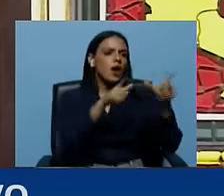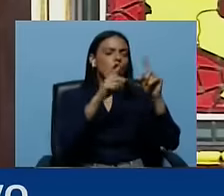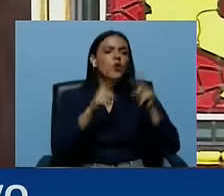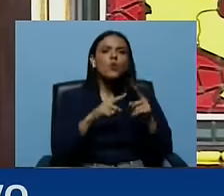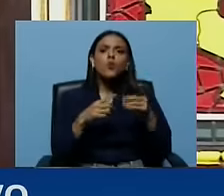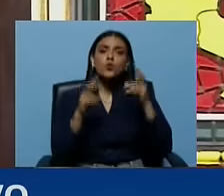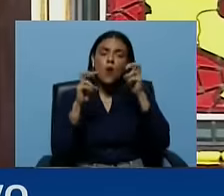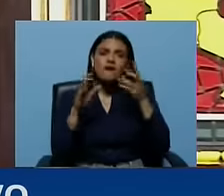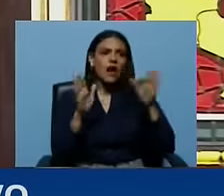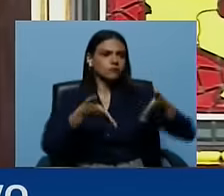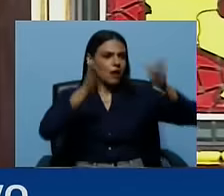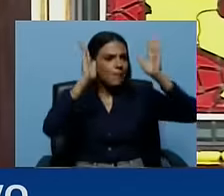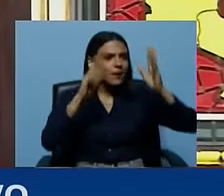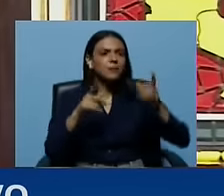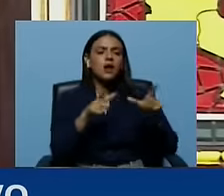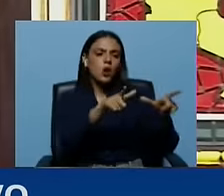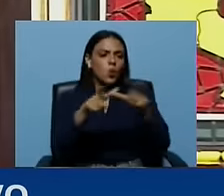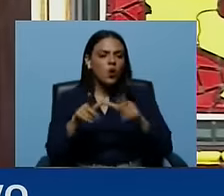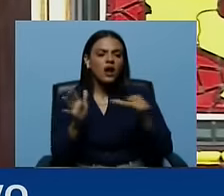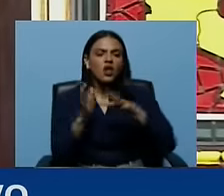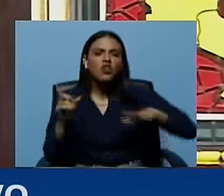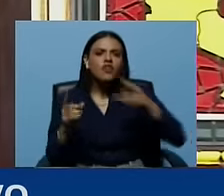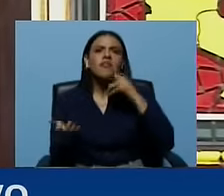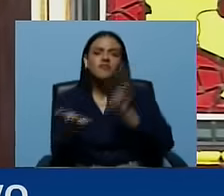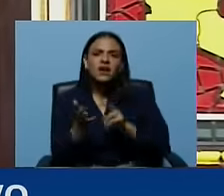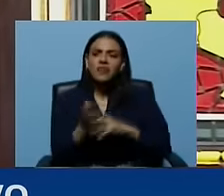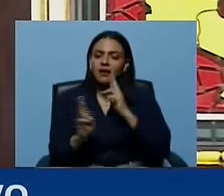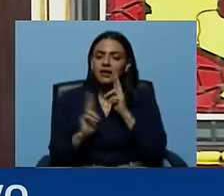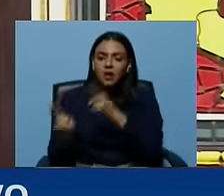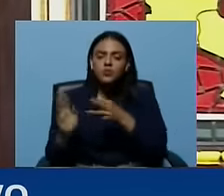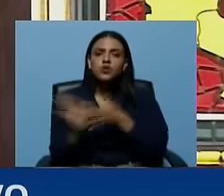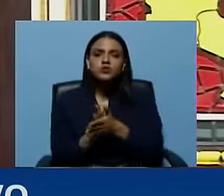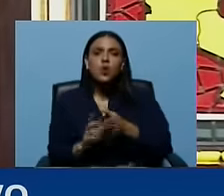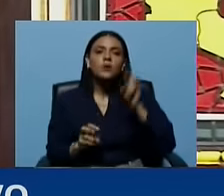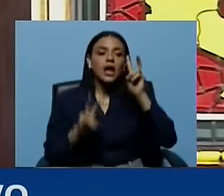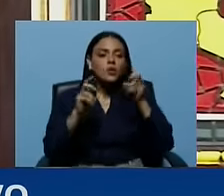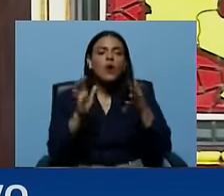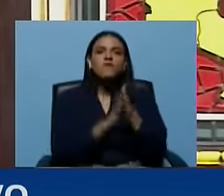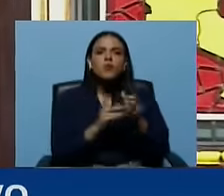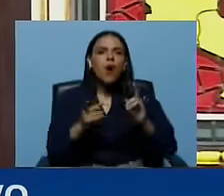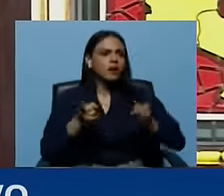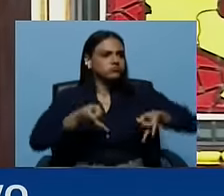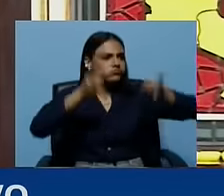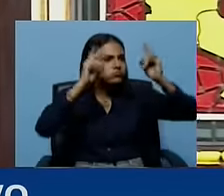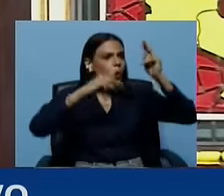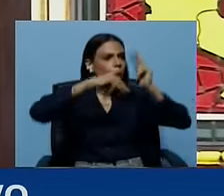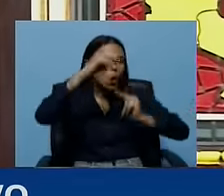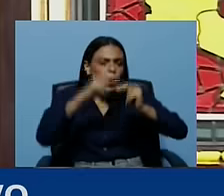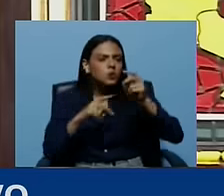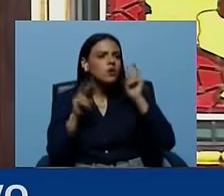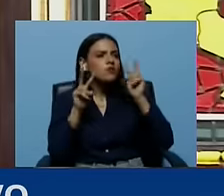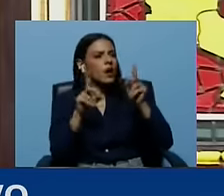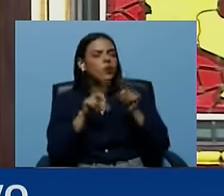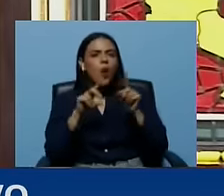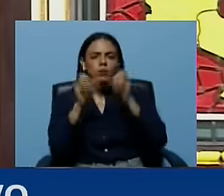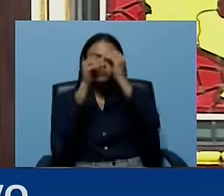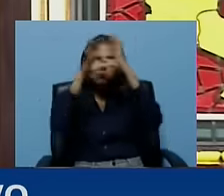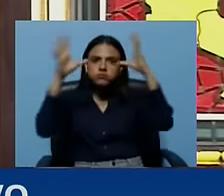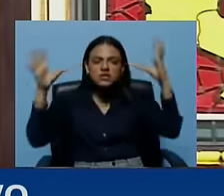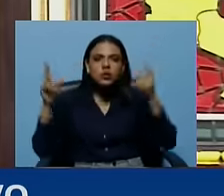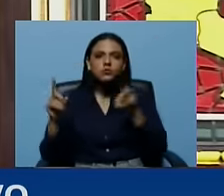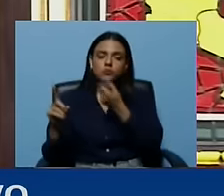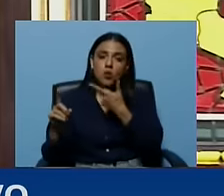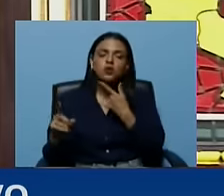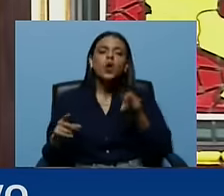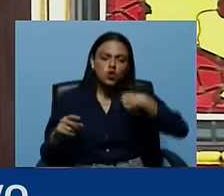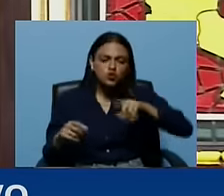nuevos hábitats que verdaderamente respondan a una nueva arquitectura y a una nueva visión. Eso es